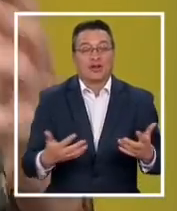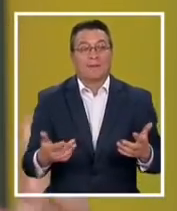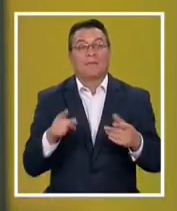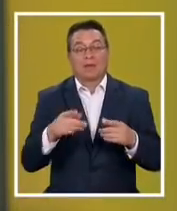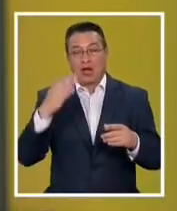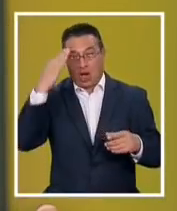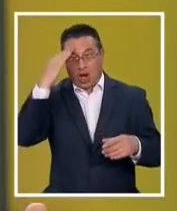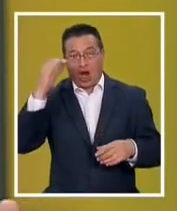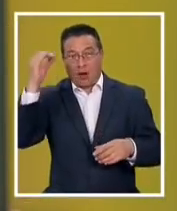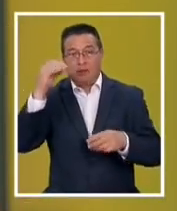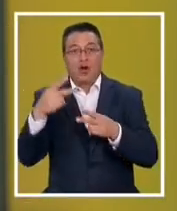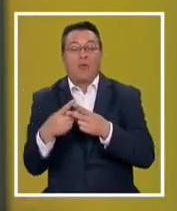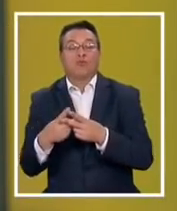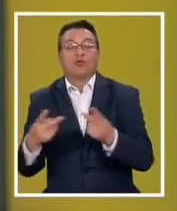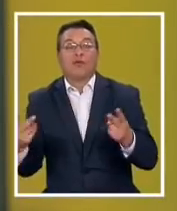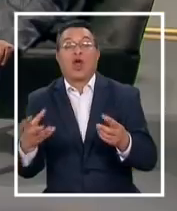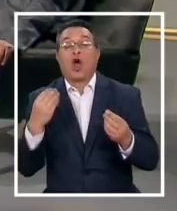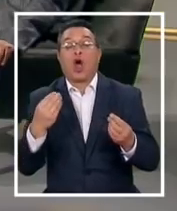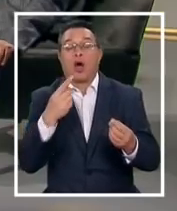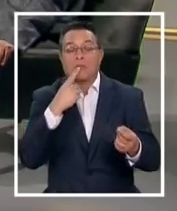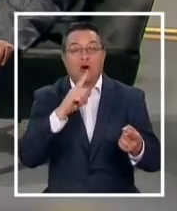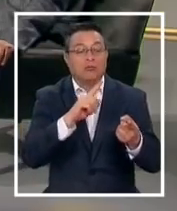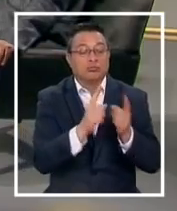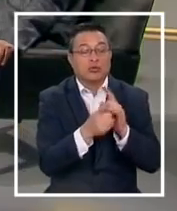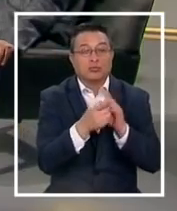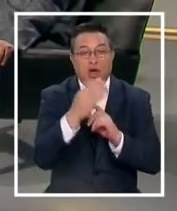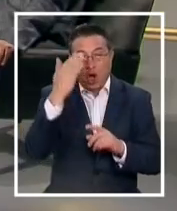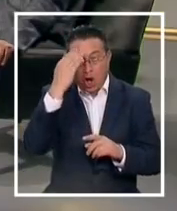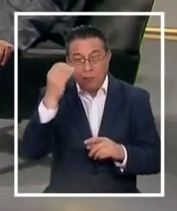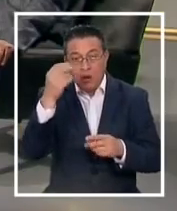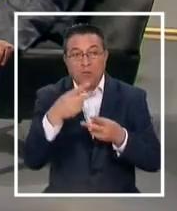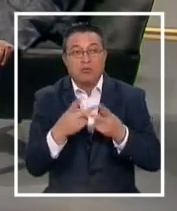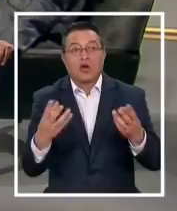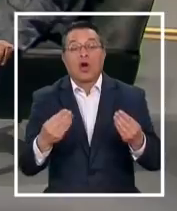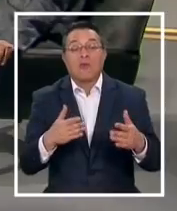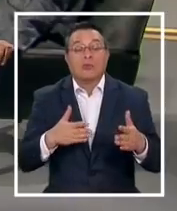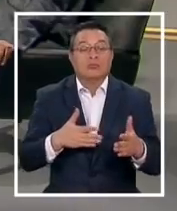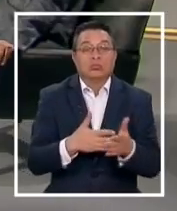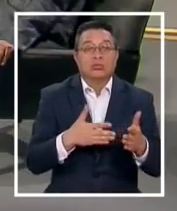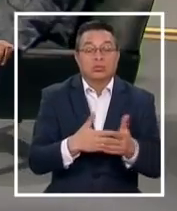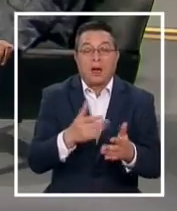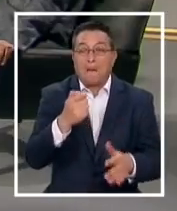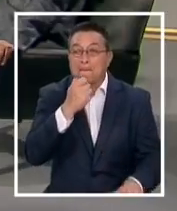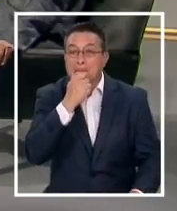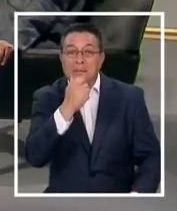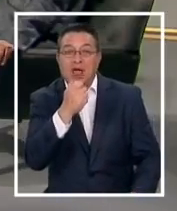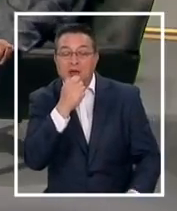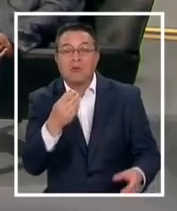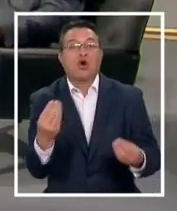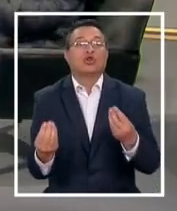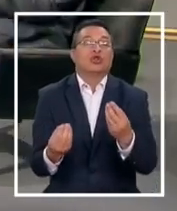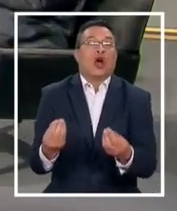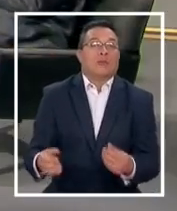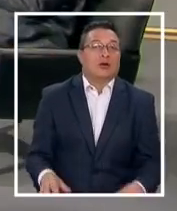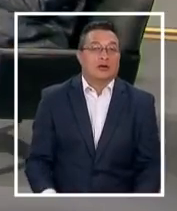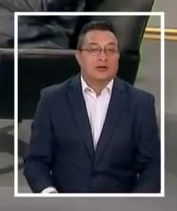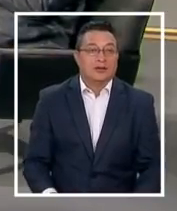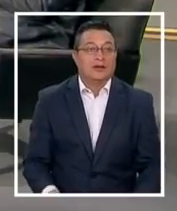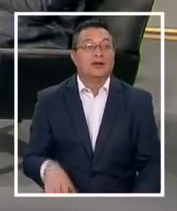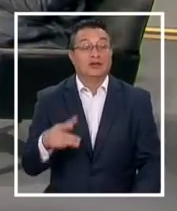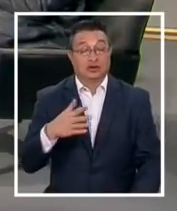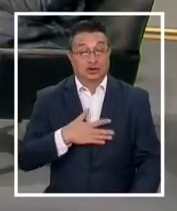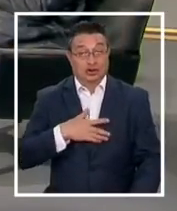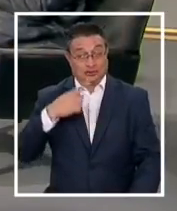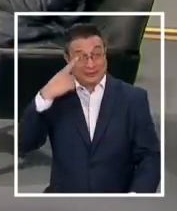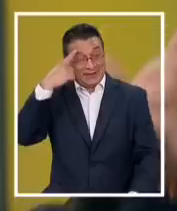a la opinión pública, cómo se tergiversa la opinión pública y cómo se limita el accionar del periodismo. Entonces yo creo que todas